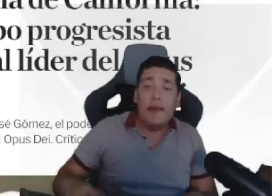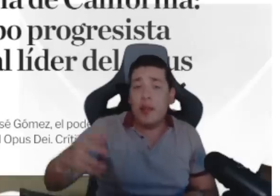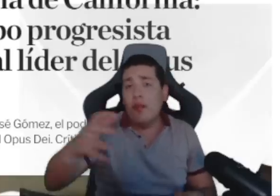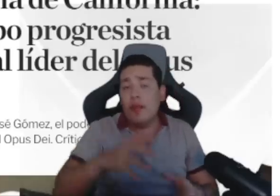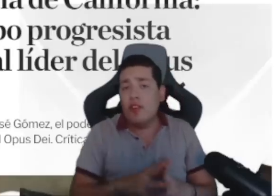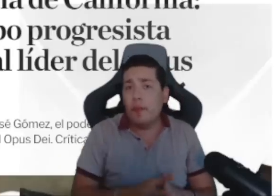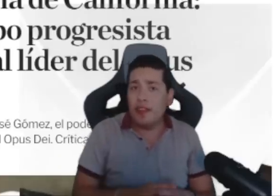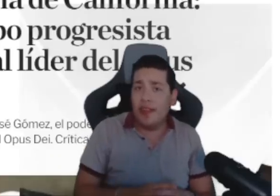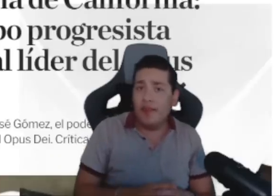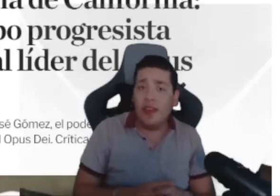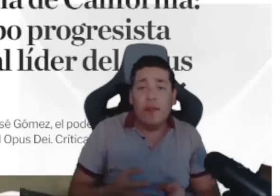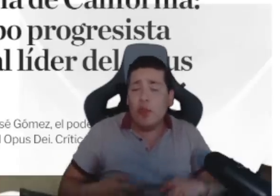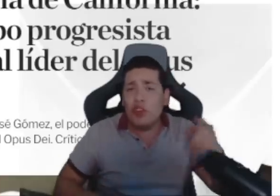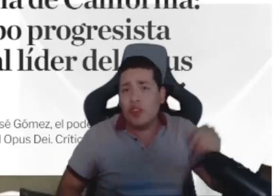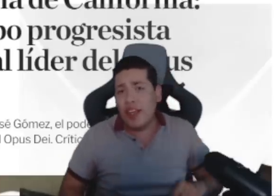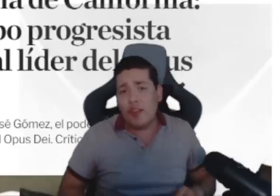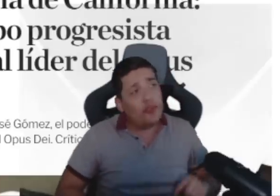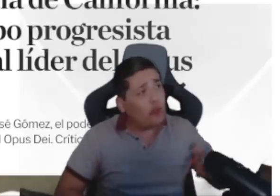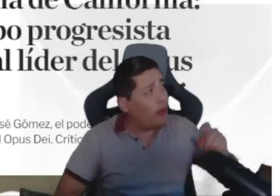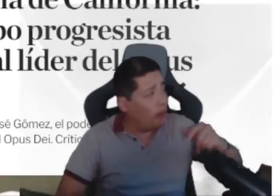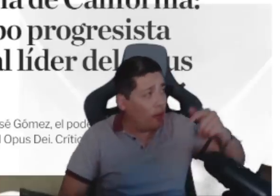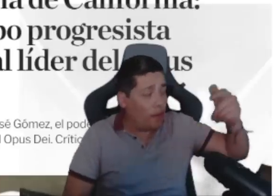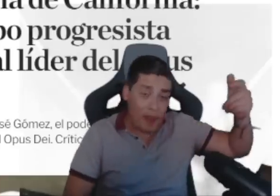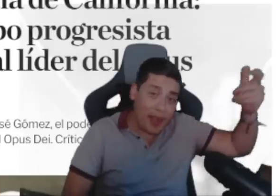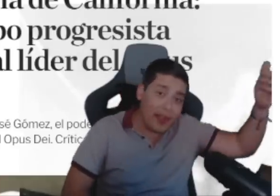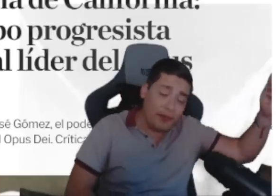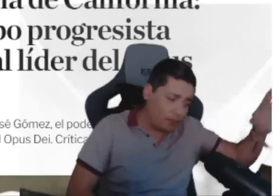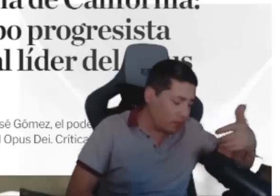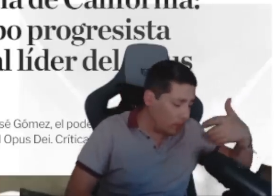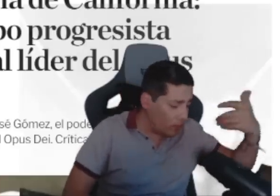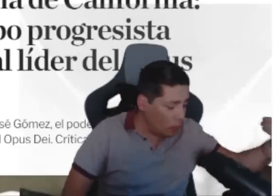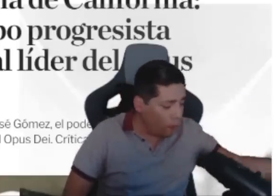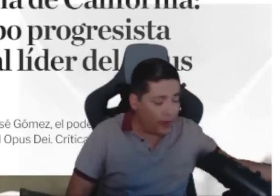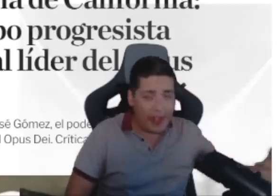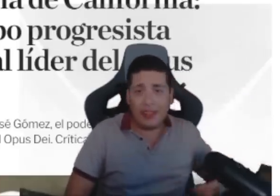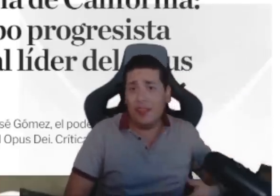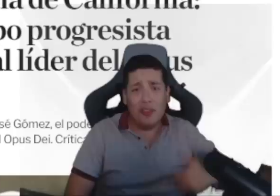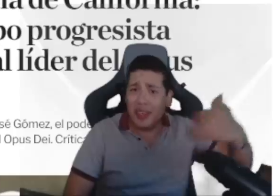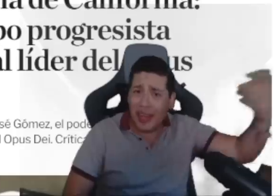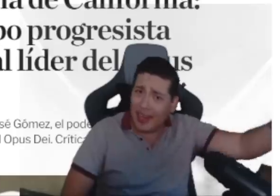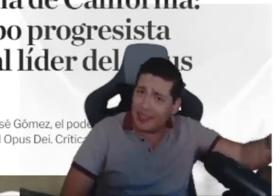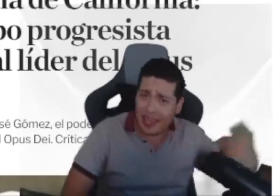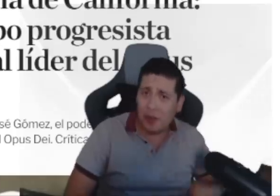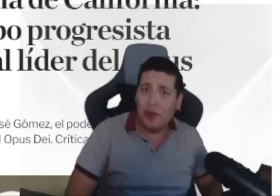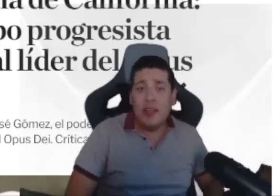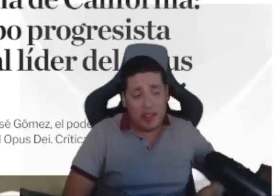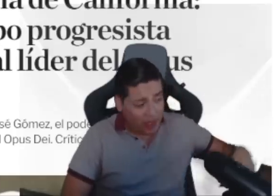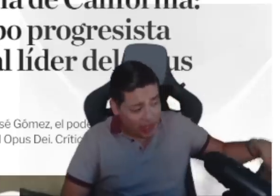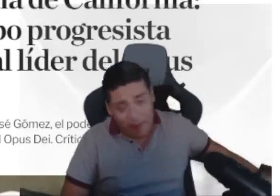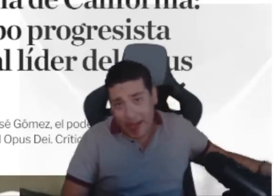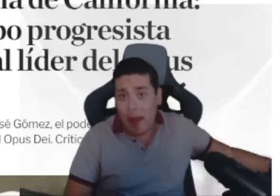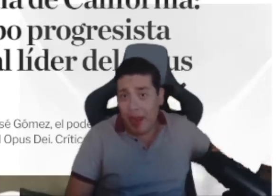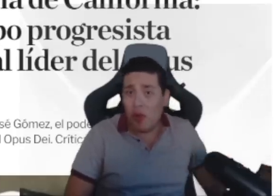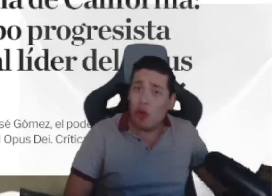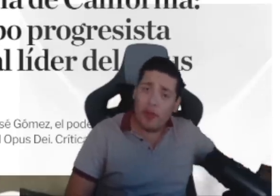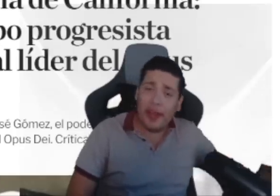aquí, bien lo ha dicho el presidente, muchos de ellos cuando pierdan o fallezcan, no se irán al cielo, sino que se